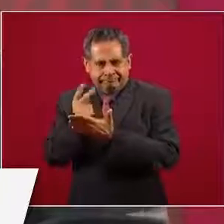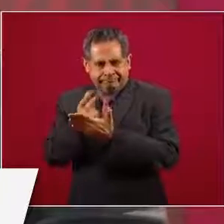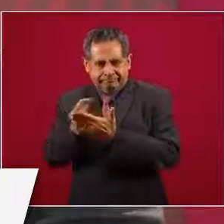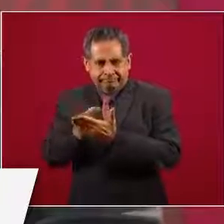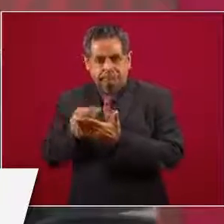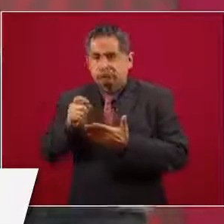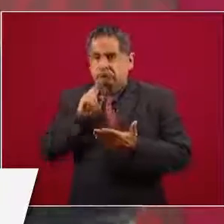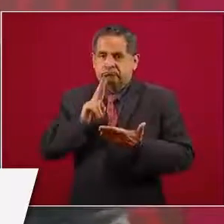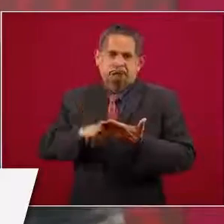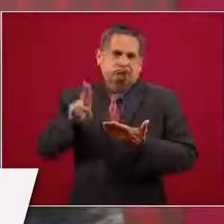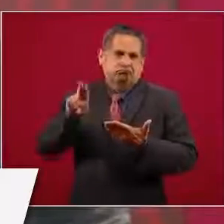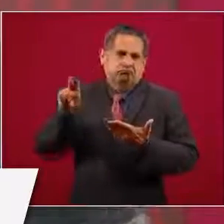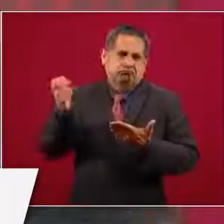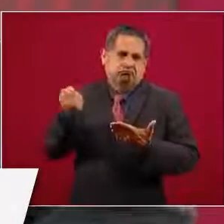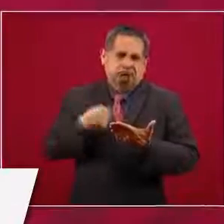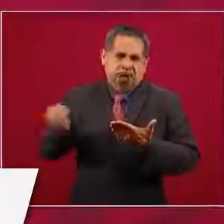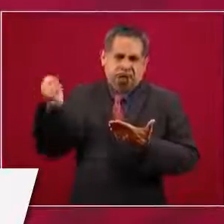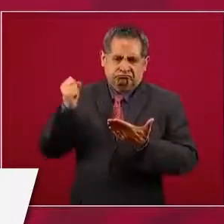y pintor,